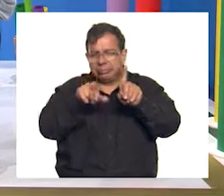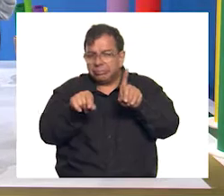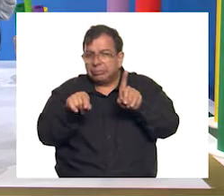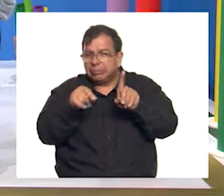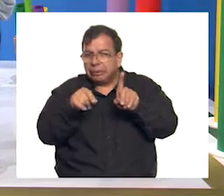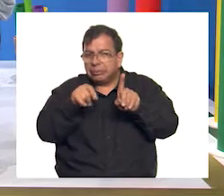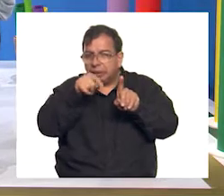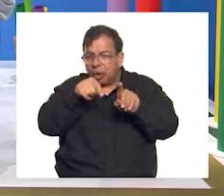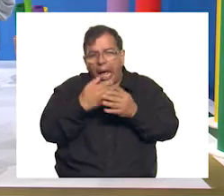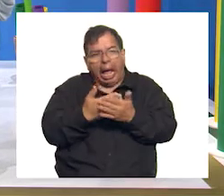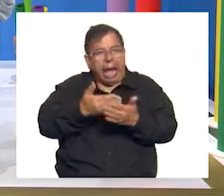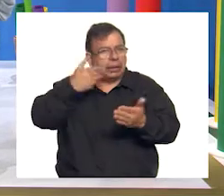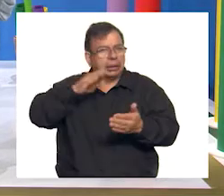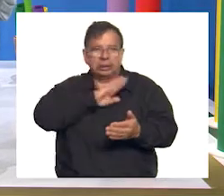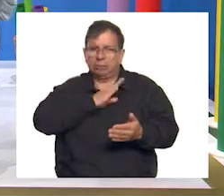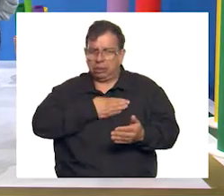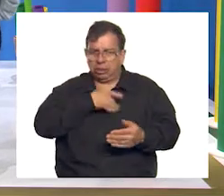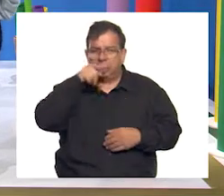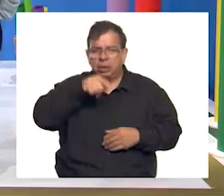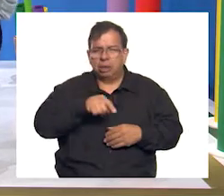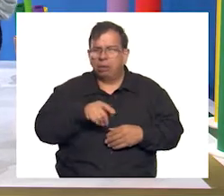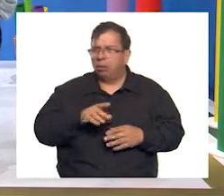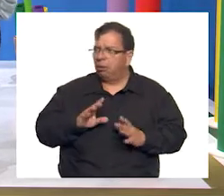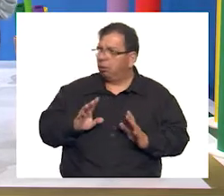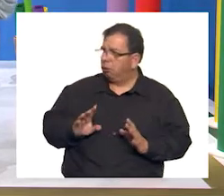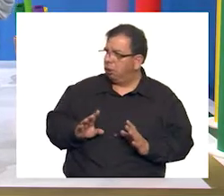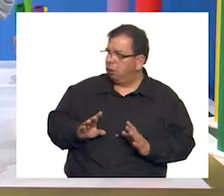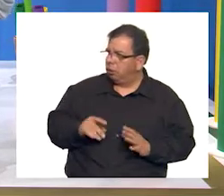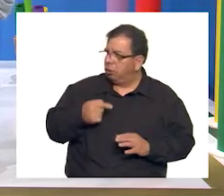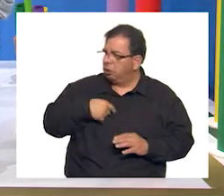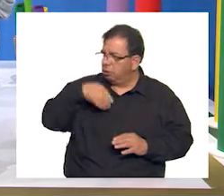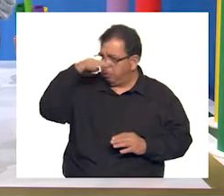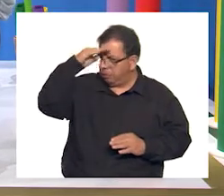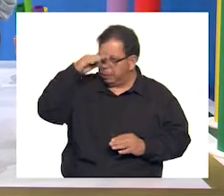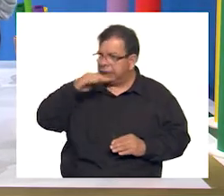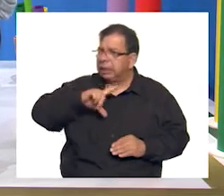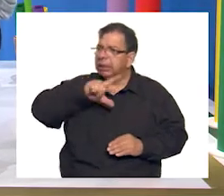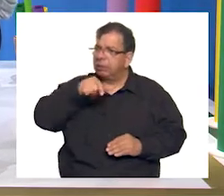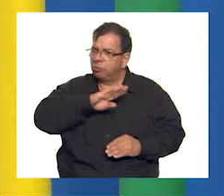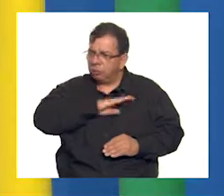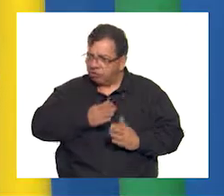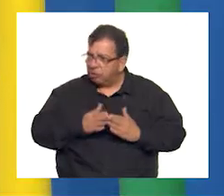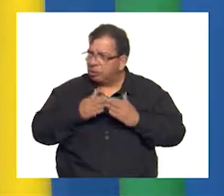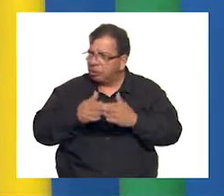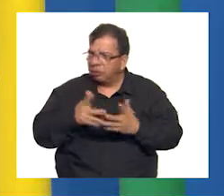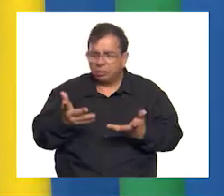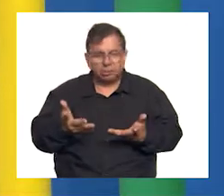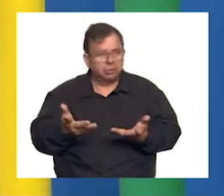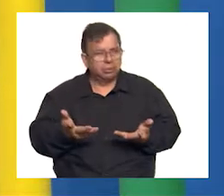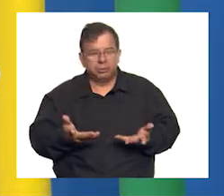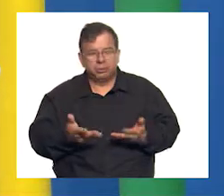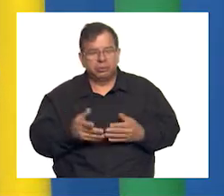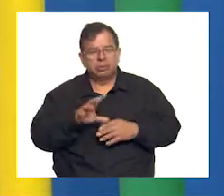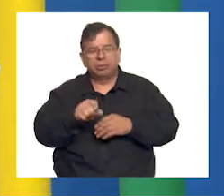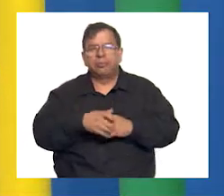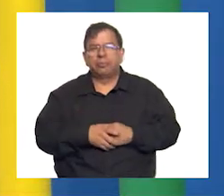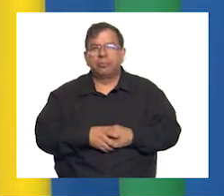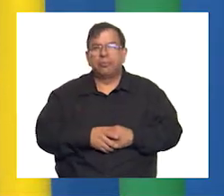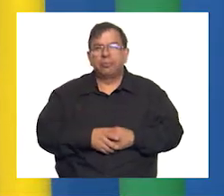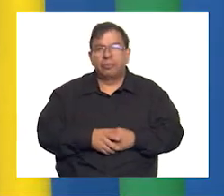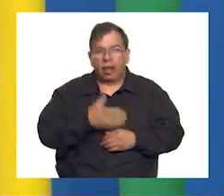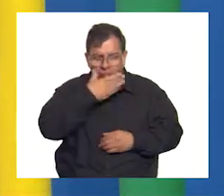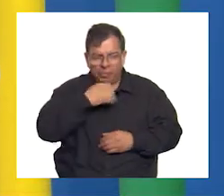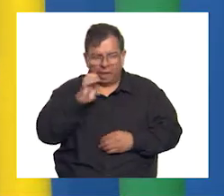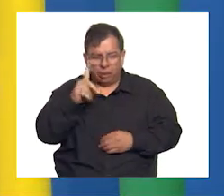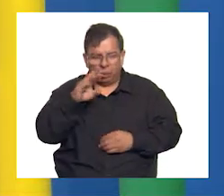¡Órale! No me lo esperaba. Siempre pensé que era de la época colonial. Eduardo Matos Moctezuma encontró un